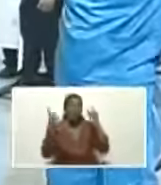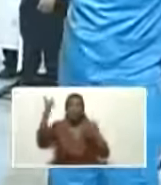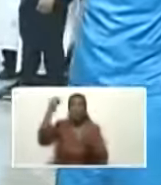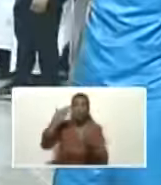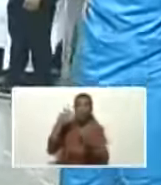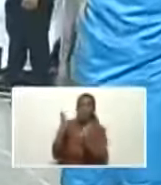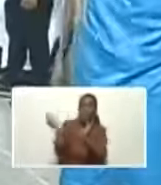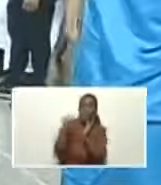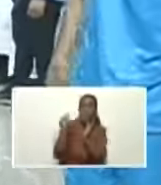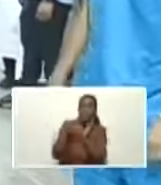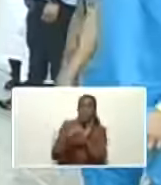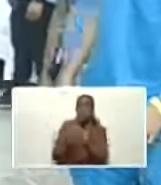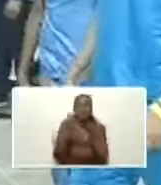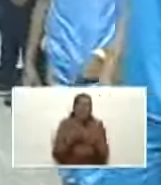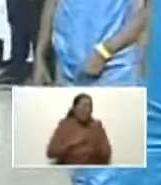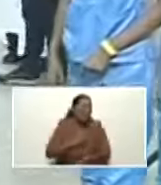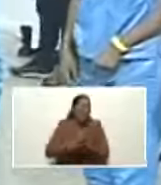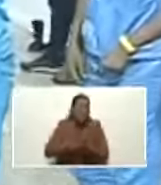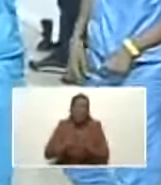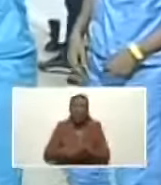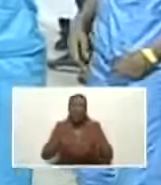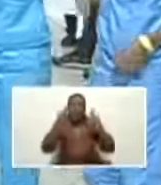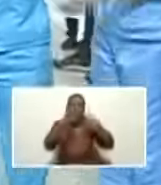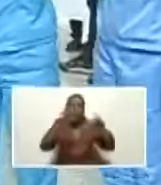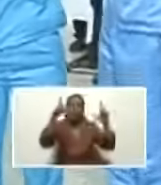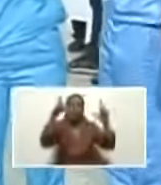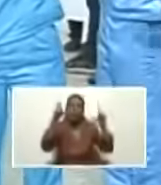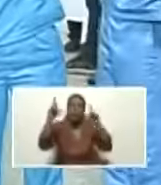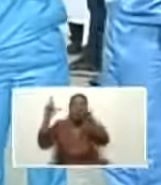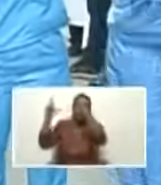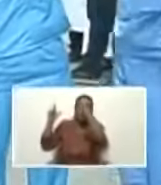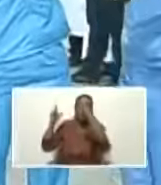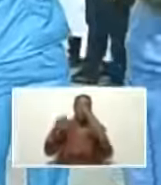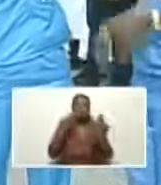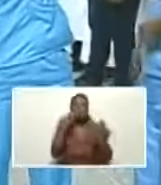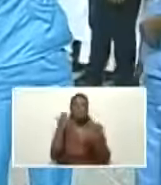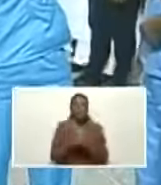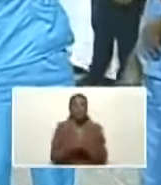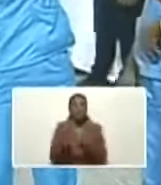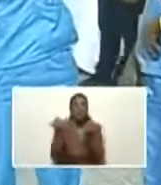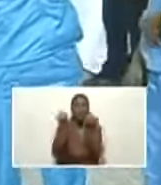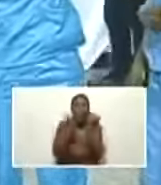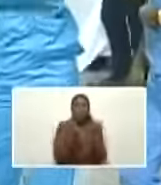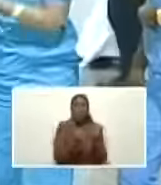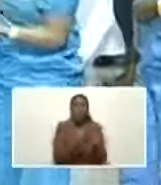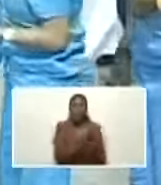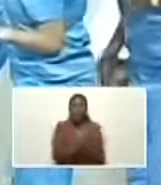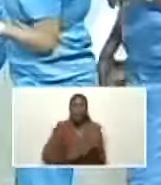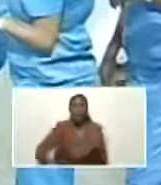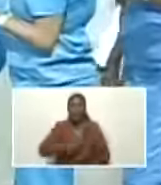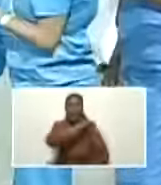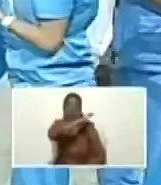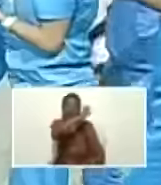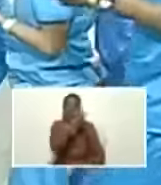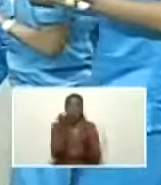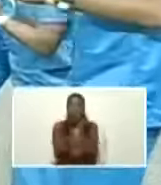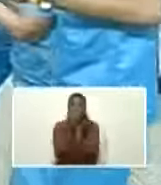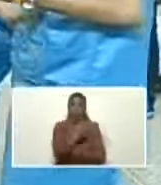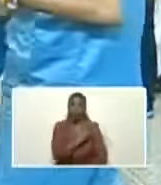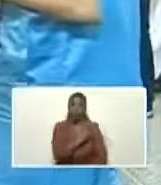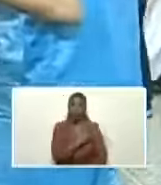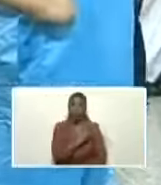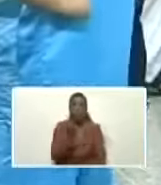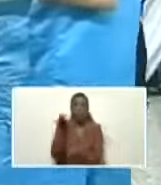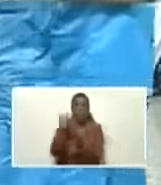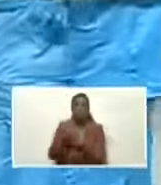muchacha. Tomemos la foto. Otra foto más. Y vaya hablando, señora directora.